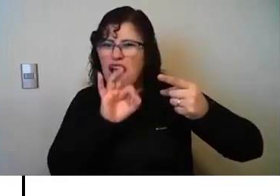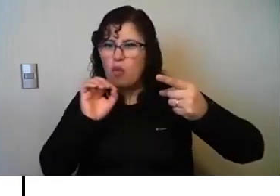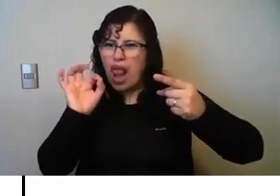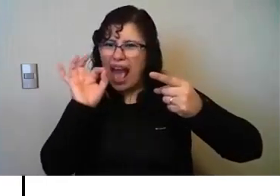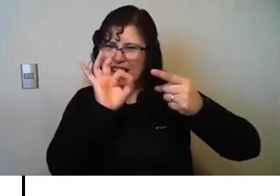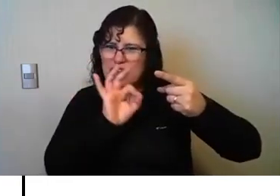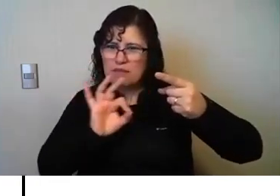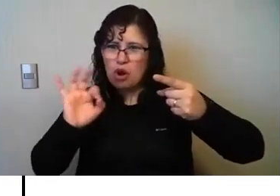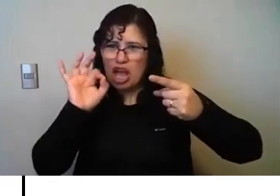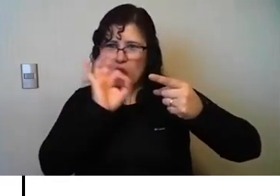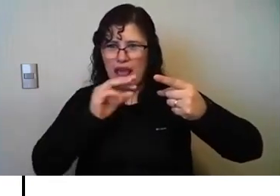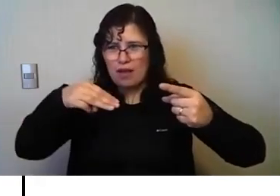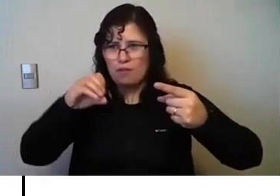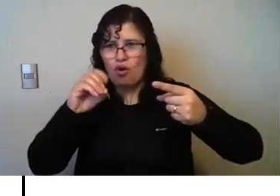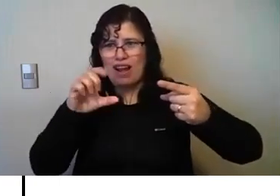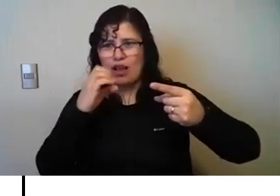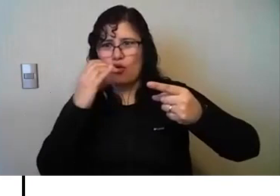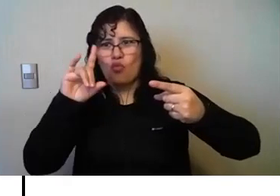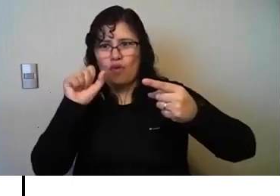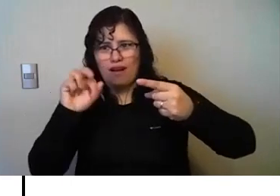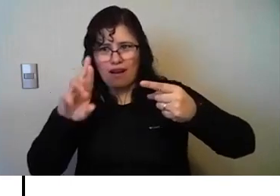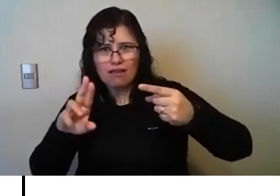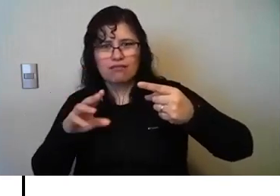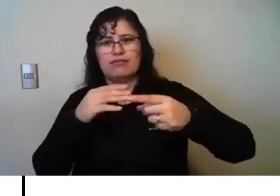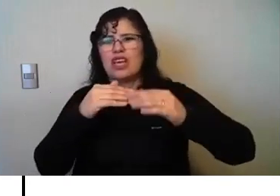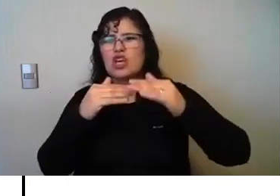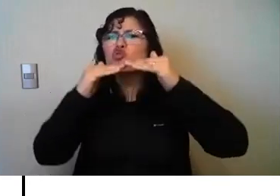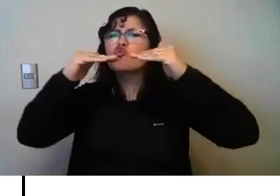que es más superficial, a una capa